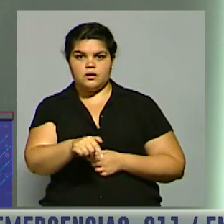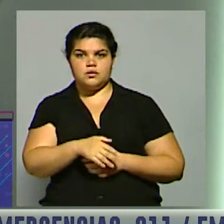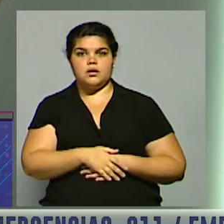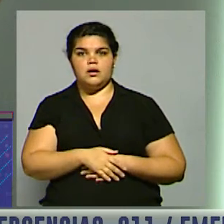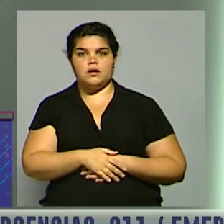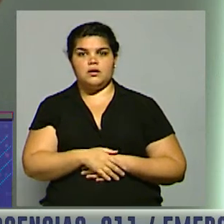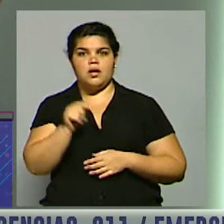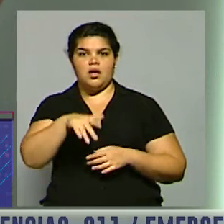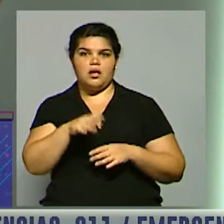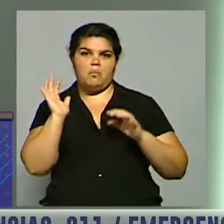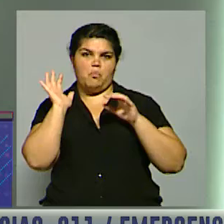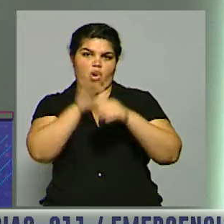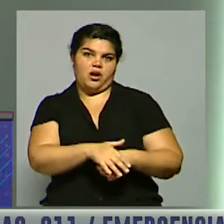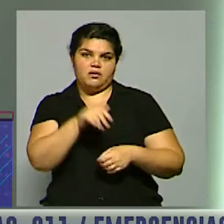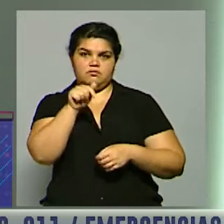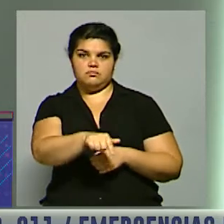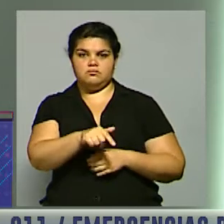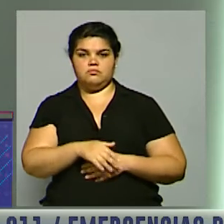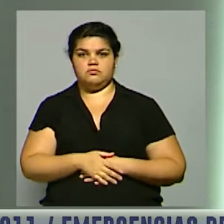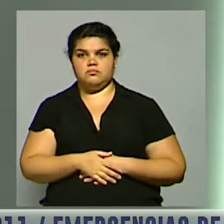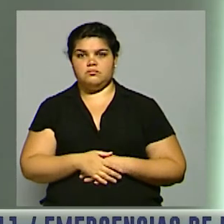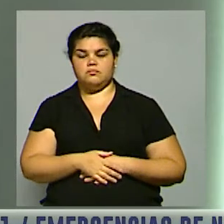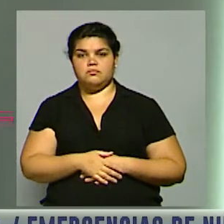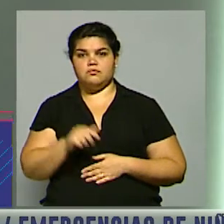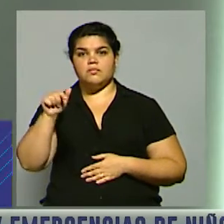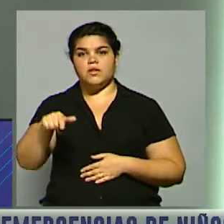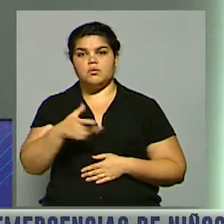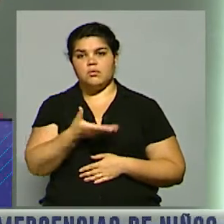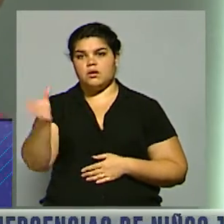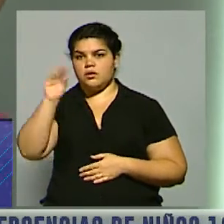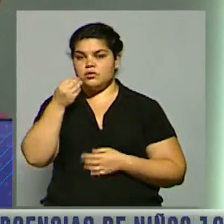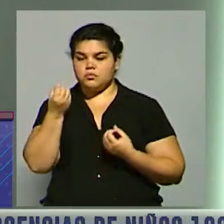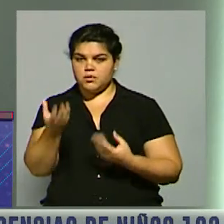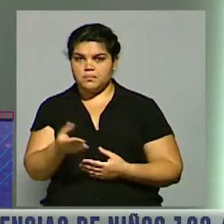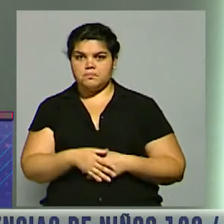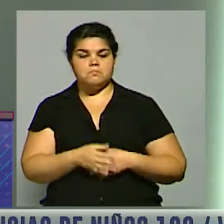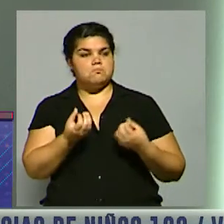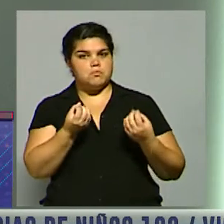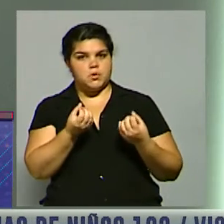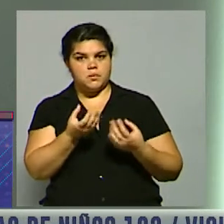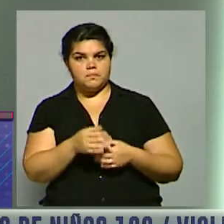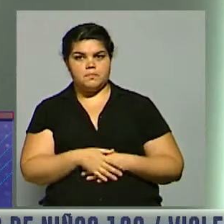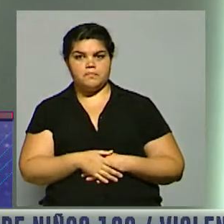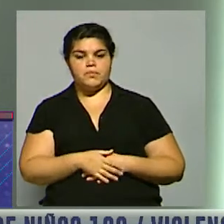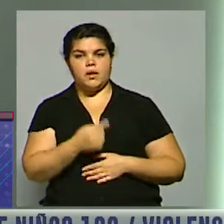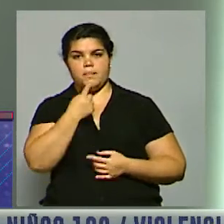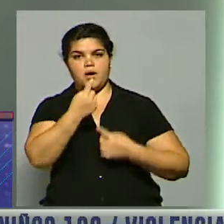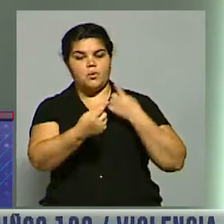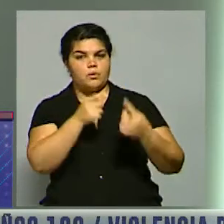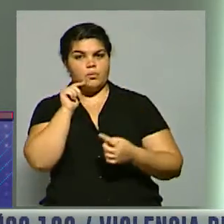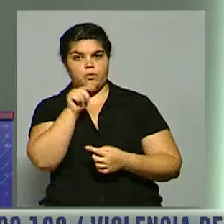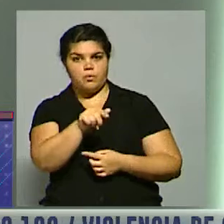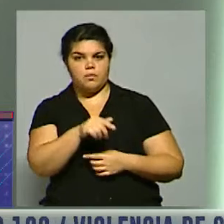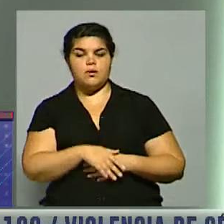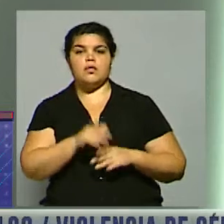una emboscada. Ángela, buenas noches, ¿cómo le va? ¿Qué tal? Buenas noches, ¿cómo están? Muy bien. Queríamos preguntarle a usted, sobre